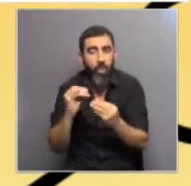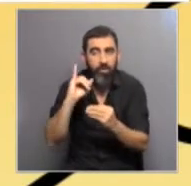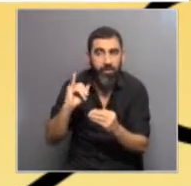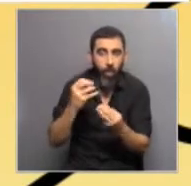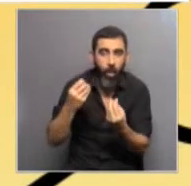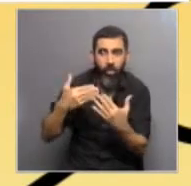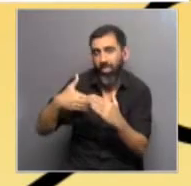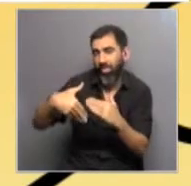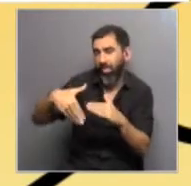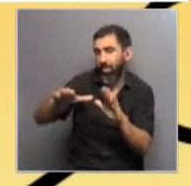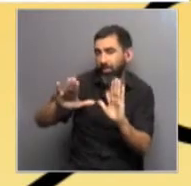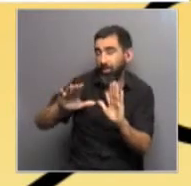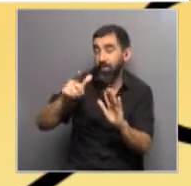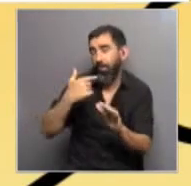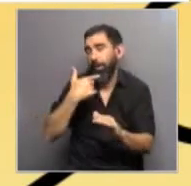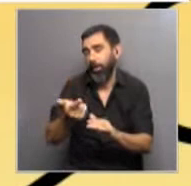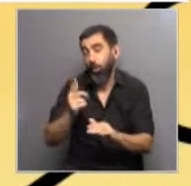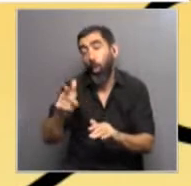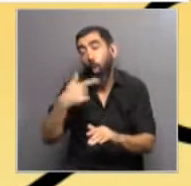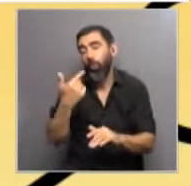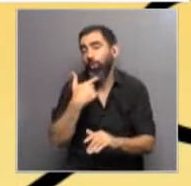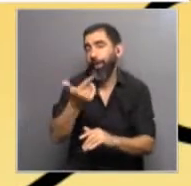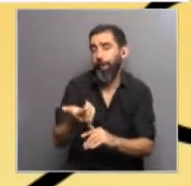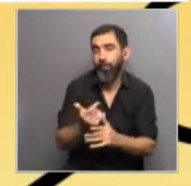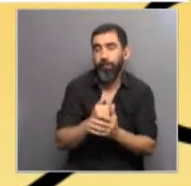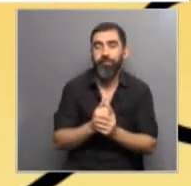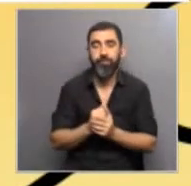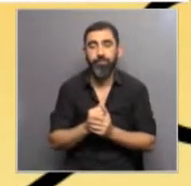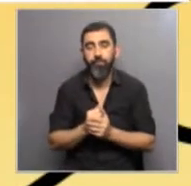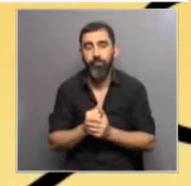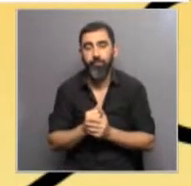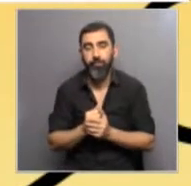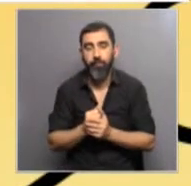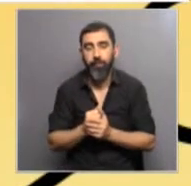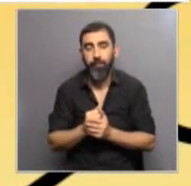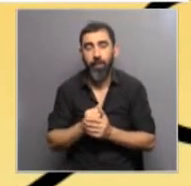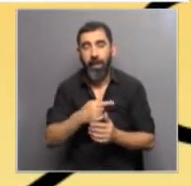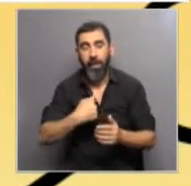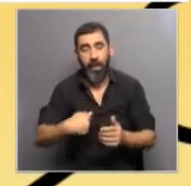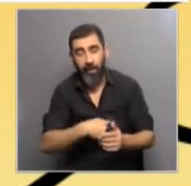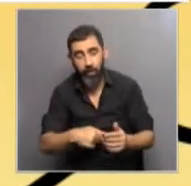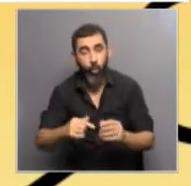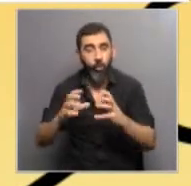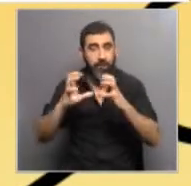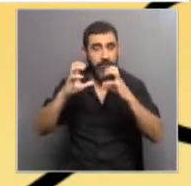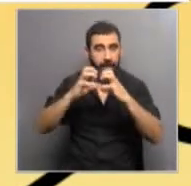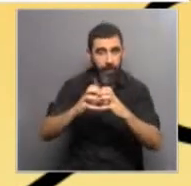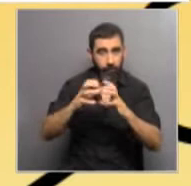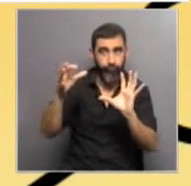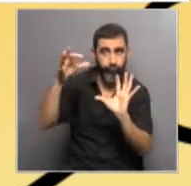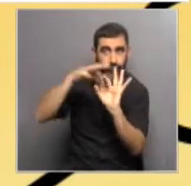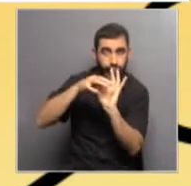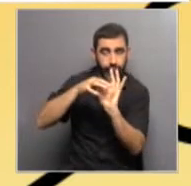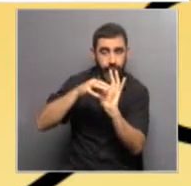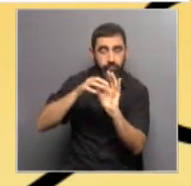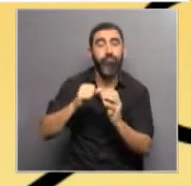no. Ese es un ejemplo. Los otros ejemplos que tú mencionabas, la relación del eje intestino-cerebro, del cual seguramente han